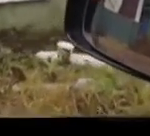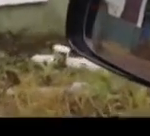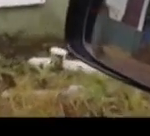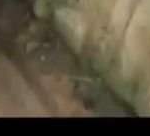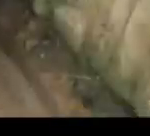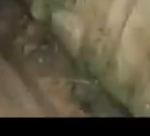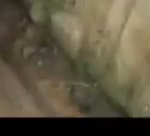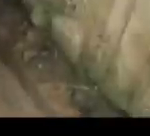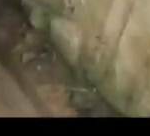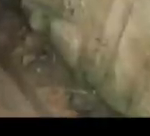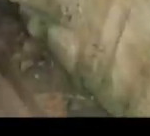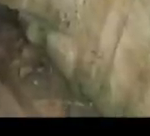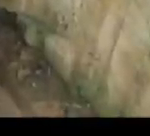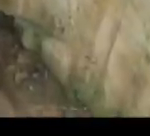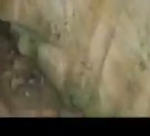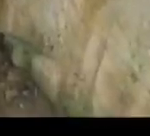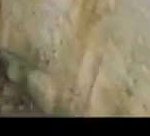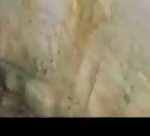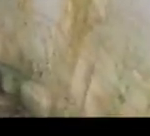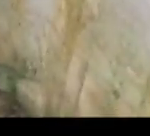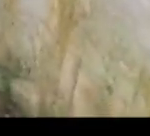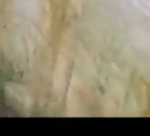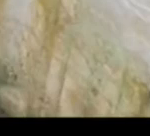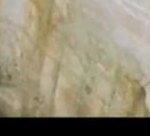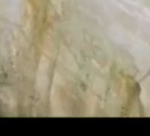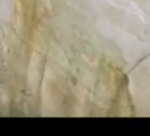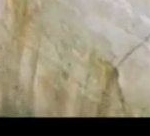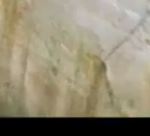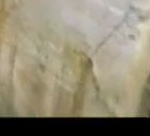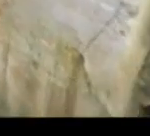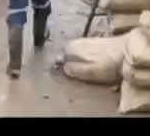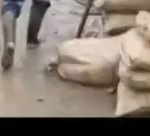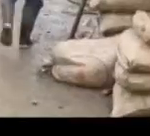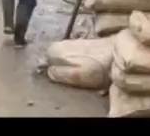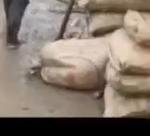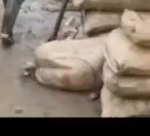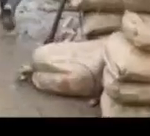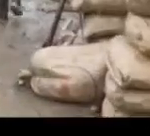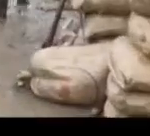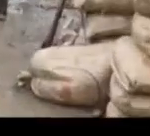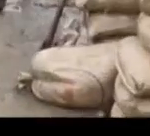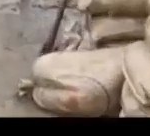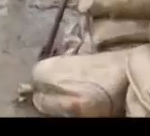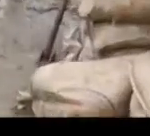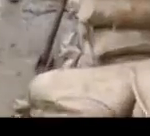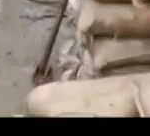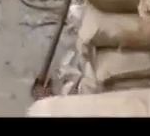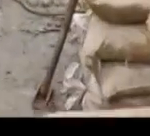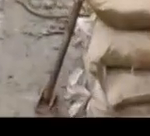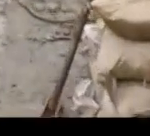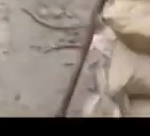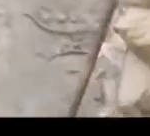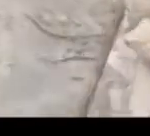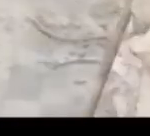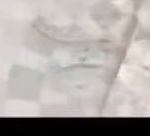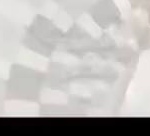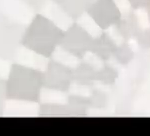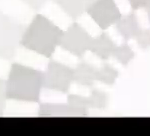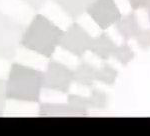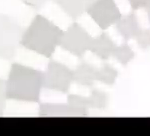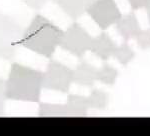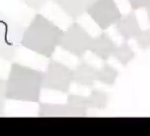infraestructura. La actualización impulsa la regularización de este sector. No dejes pasar esta oportunidad.